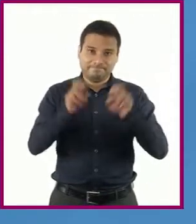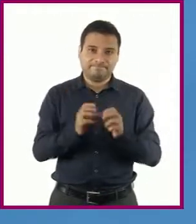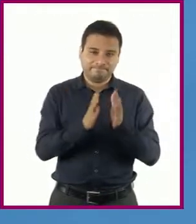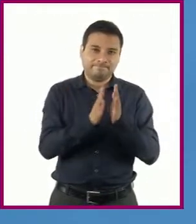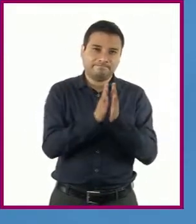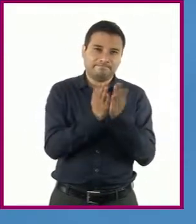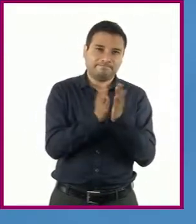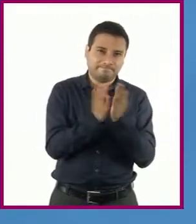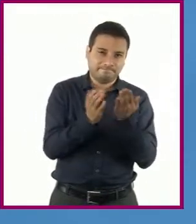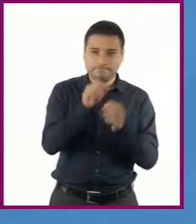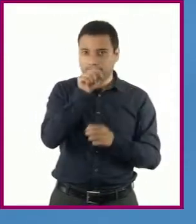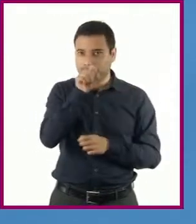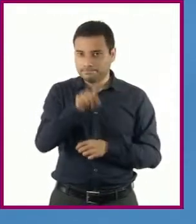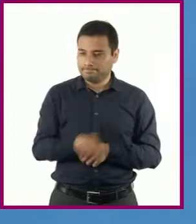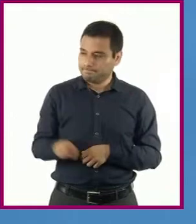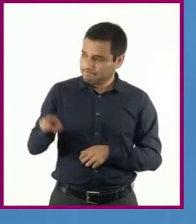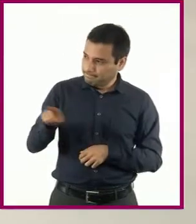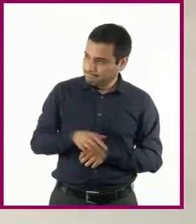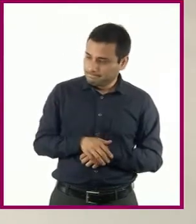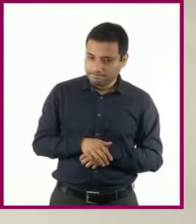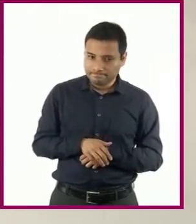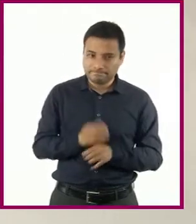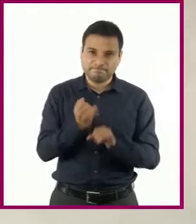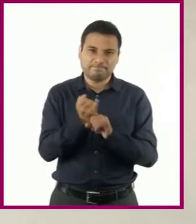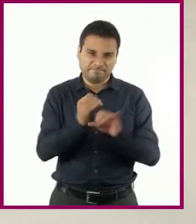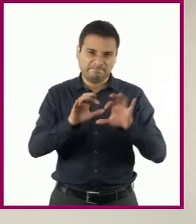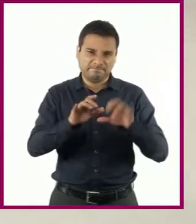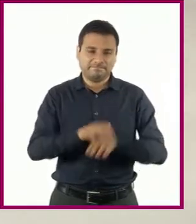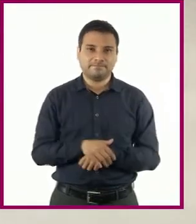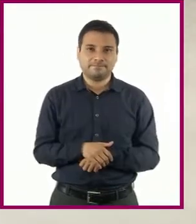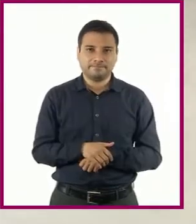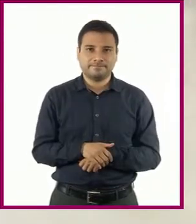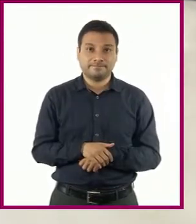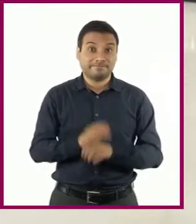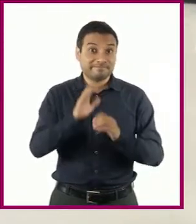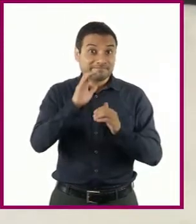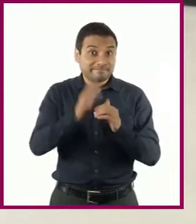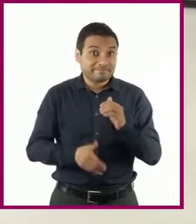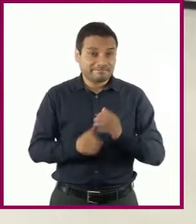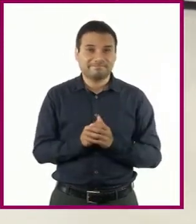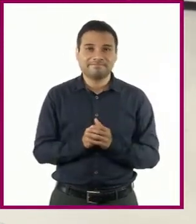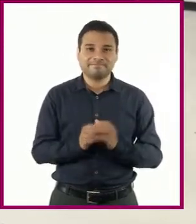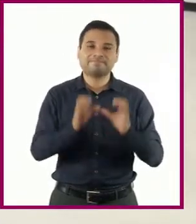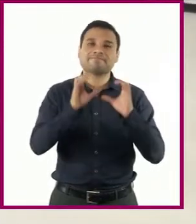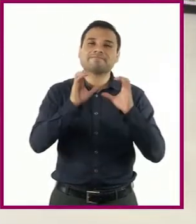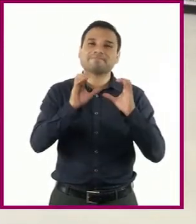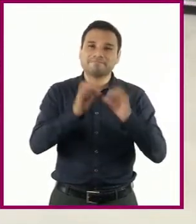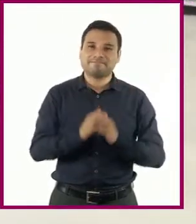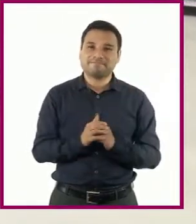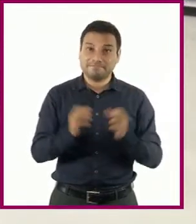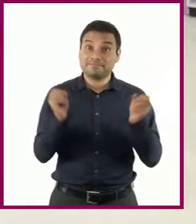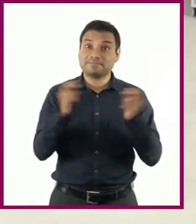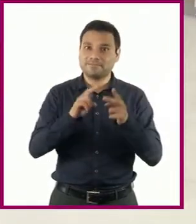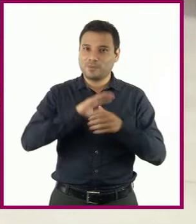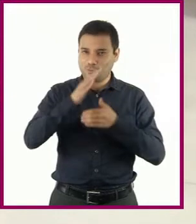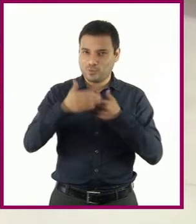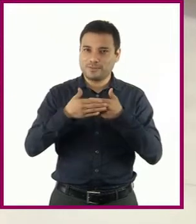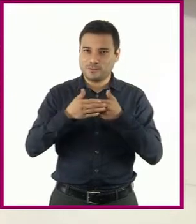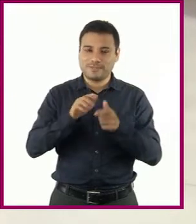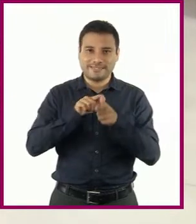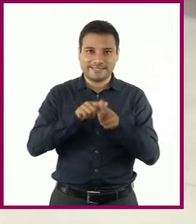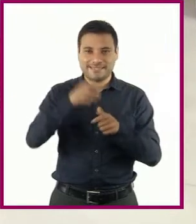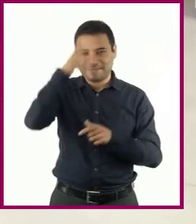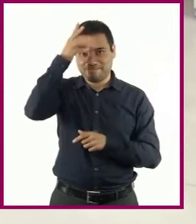texto y en el link que aparece en pantalla. Muy bien, esto ha sido todo por hoy. Cuídense mucho y nos vemos muy pronto para